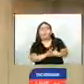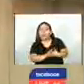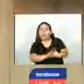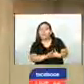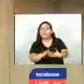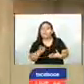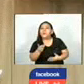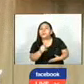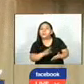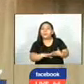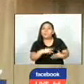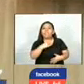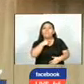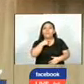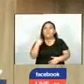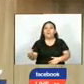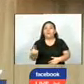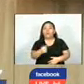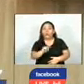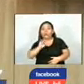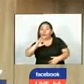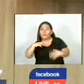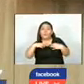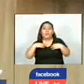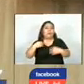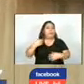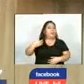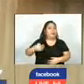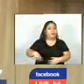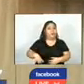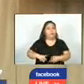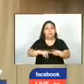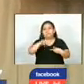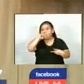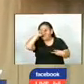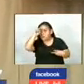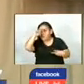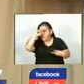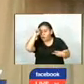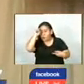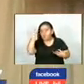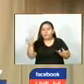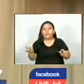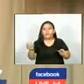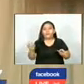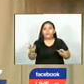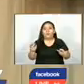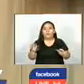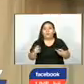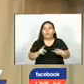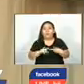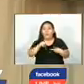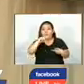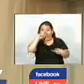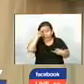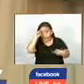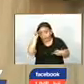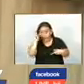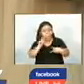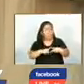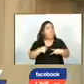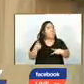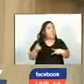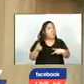y el desempleo son a nivel general la mayor